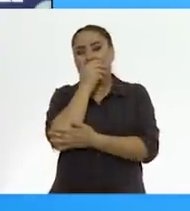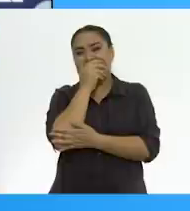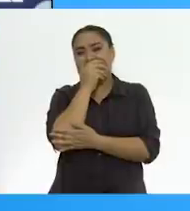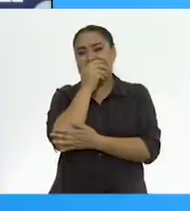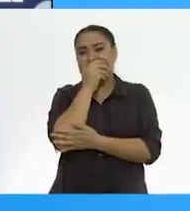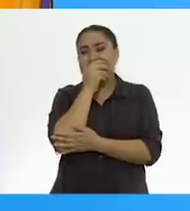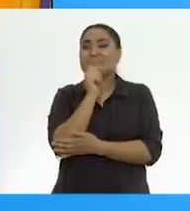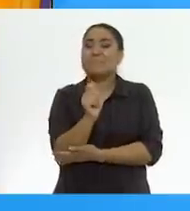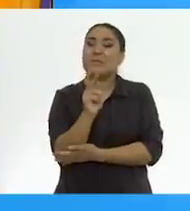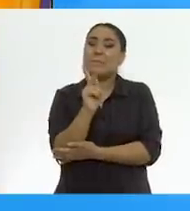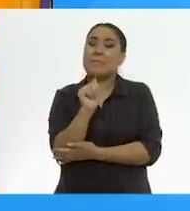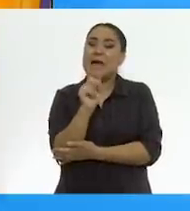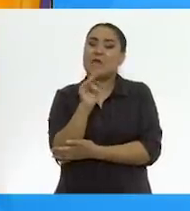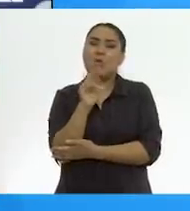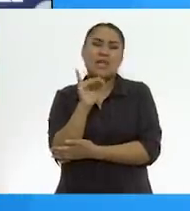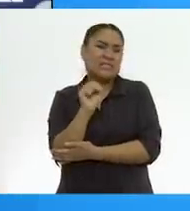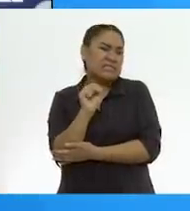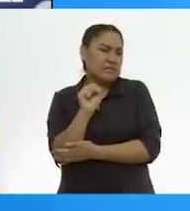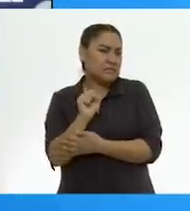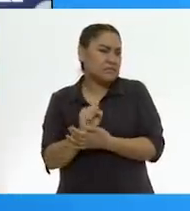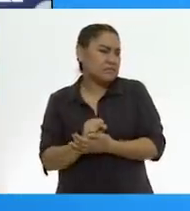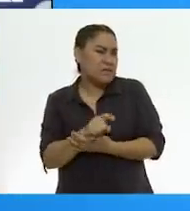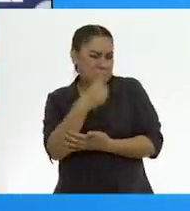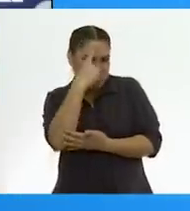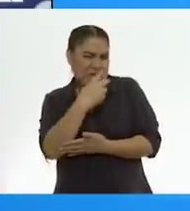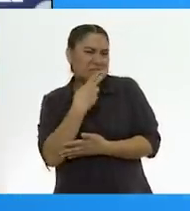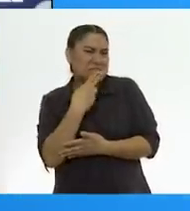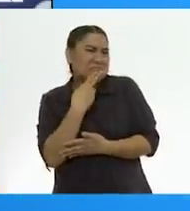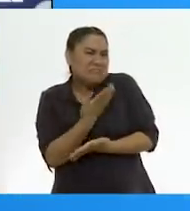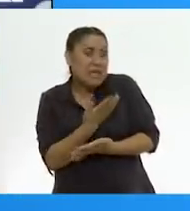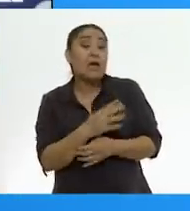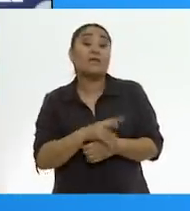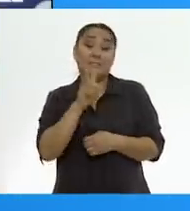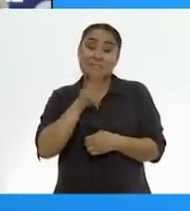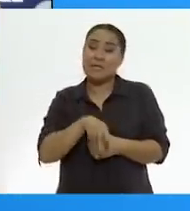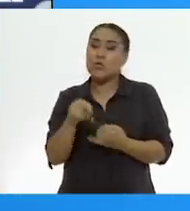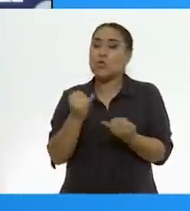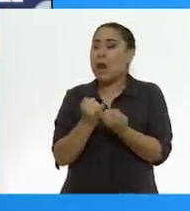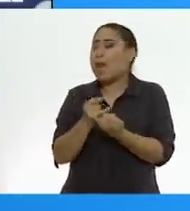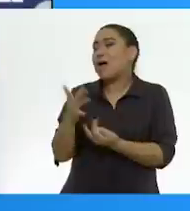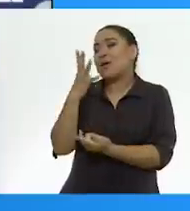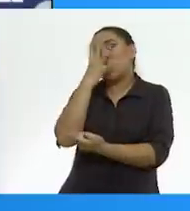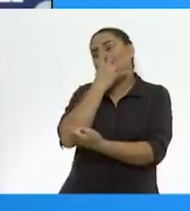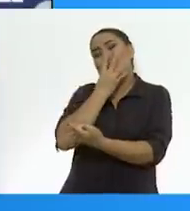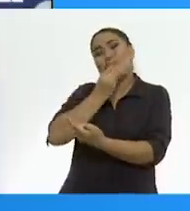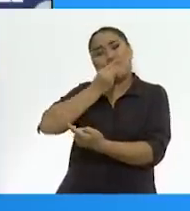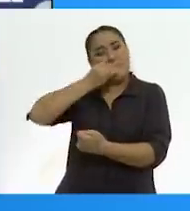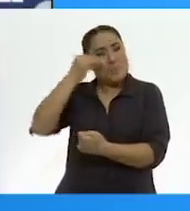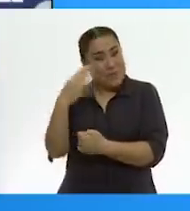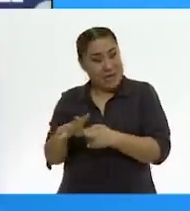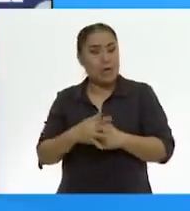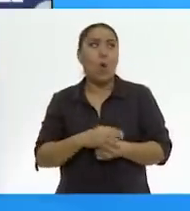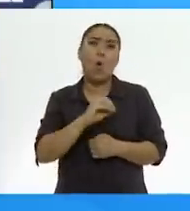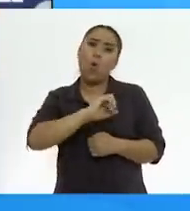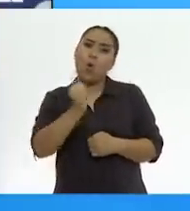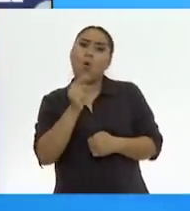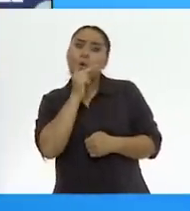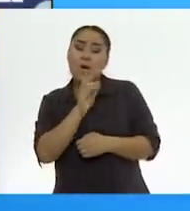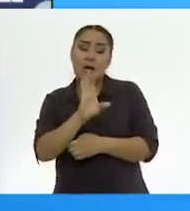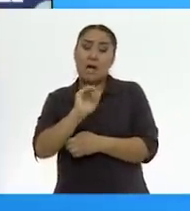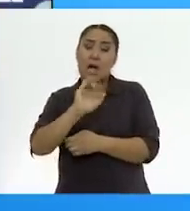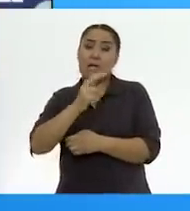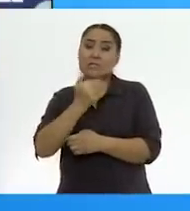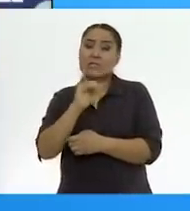padriuris. ¿Y esa para qué la usabas? Ah, bueno, la usábamos para decir que algo estaba muy bonito. O también